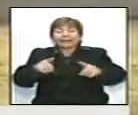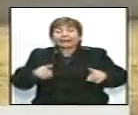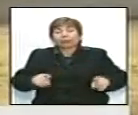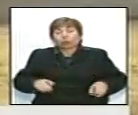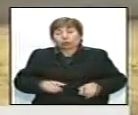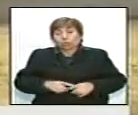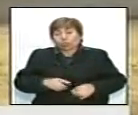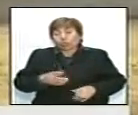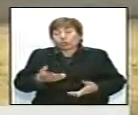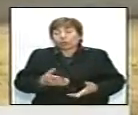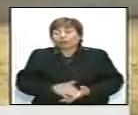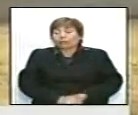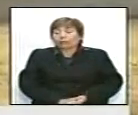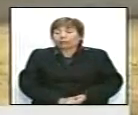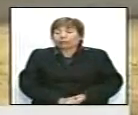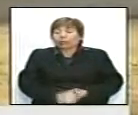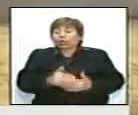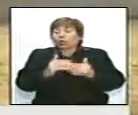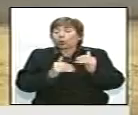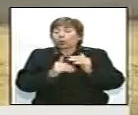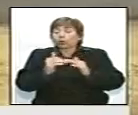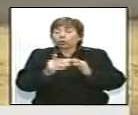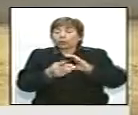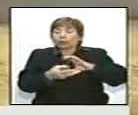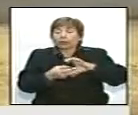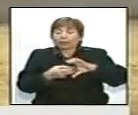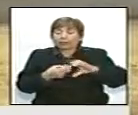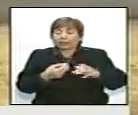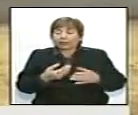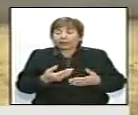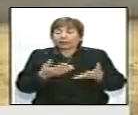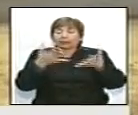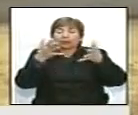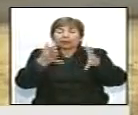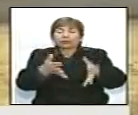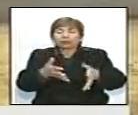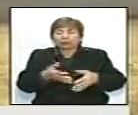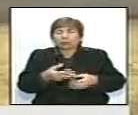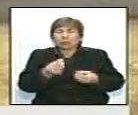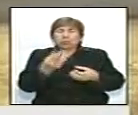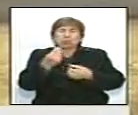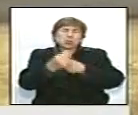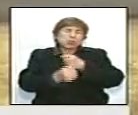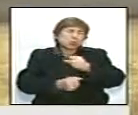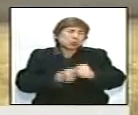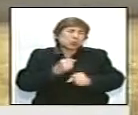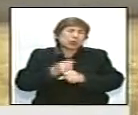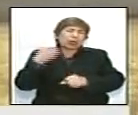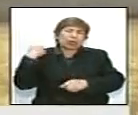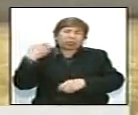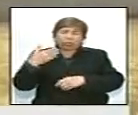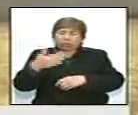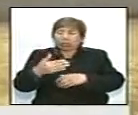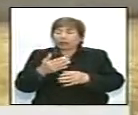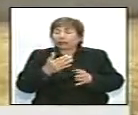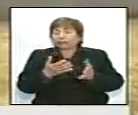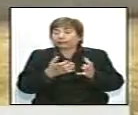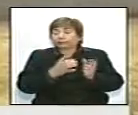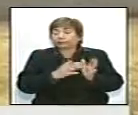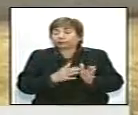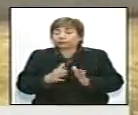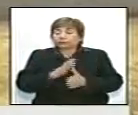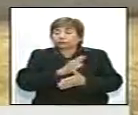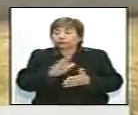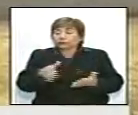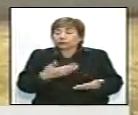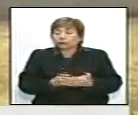momento construido por la mina Cercapuquio, lo cual está abandonado ya por muchos años, y queremos mejorarlo en toda su